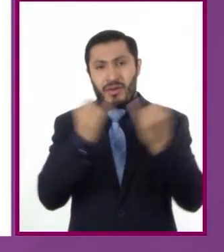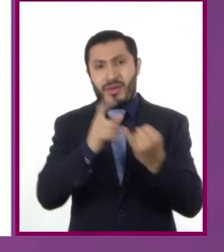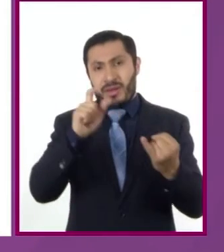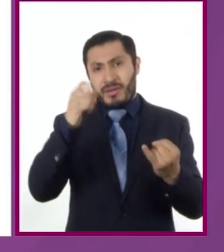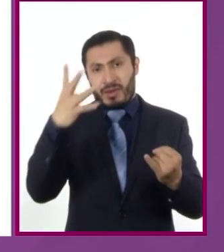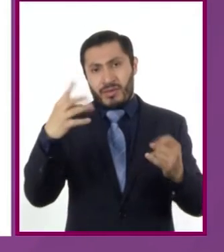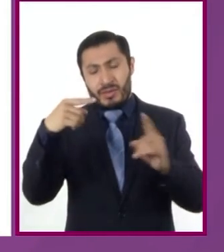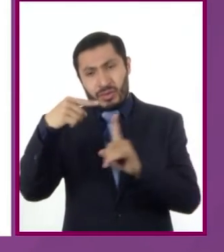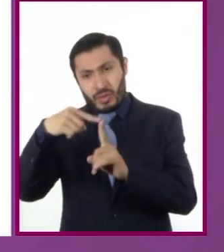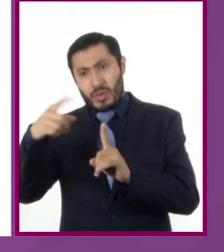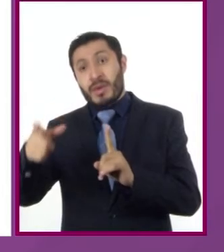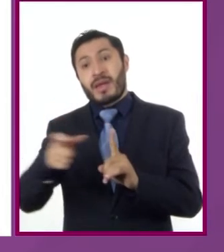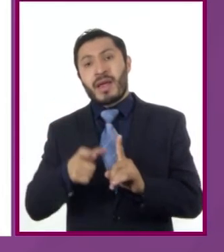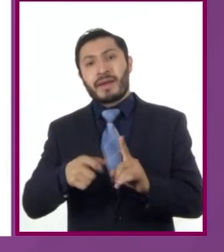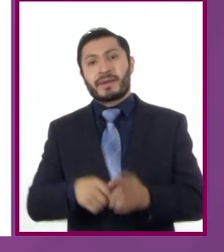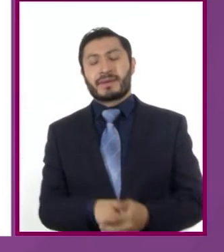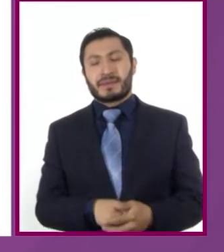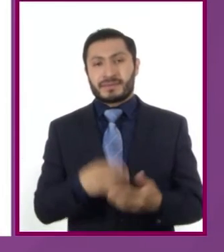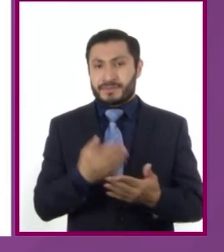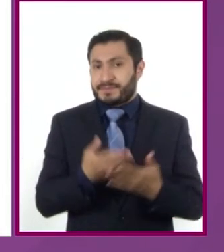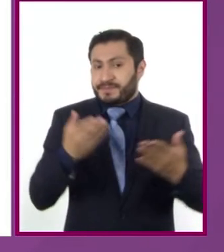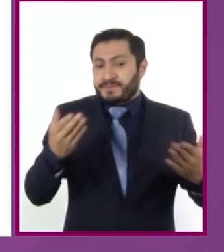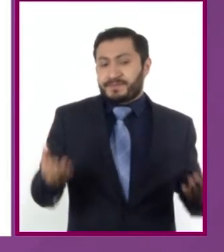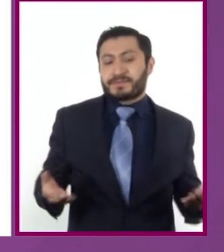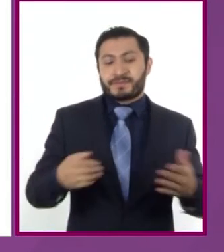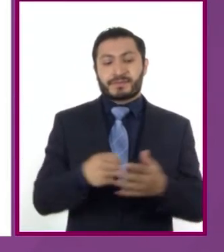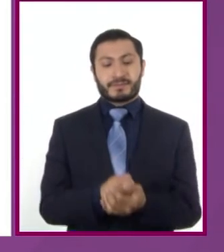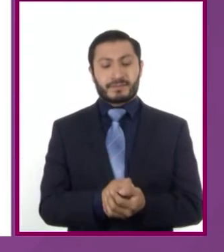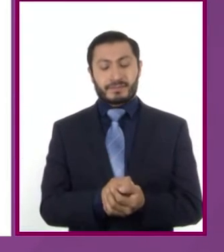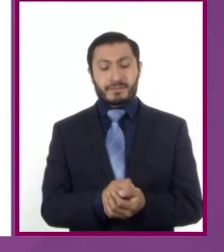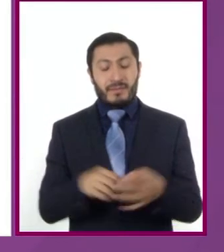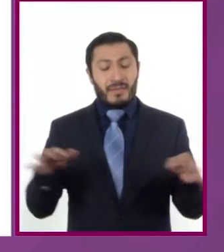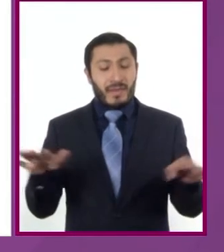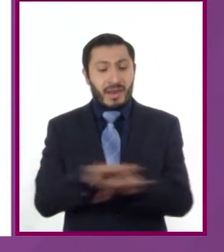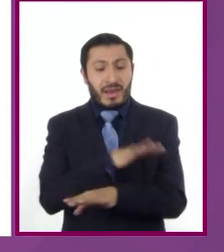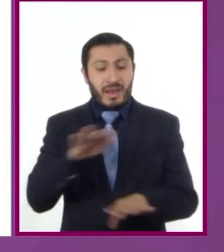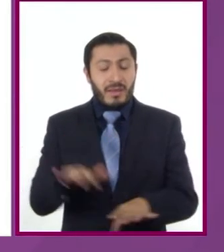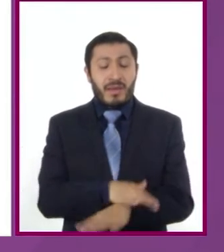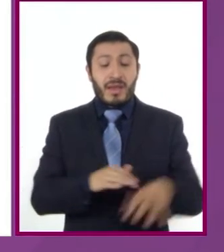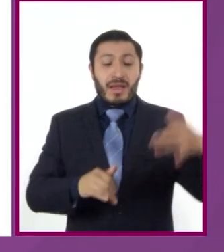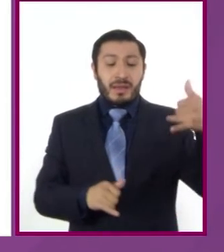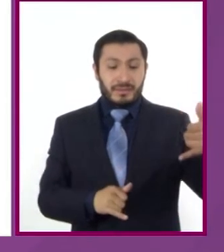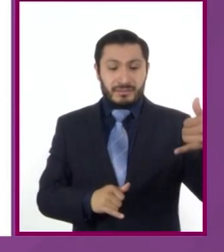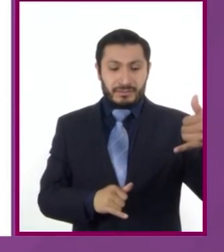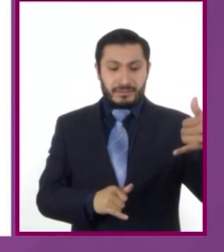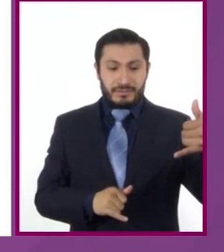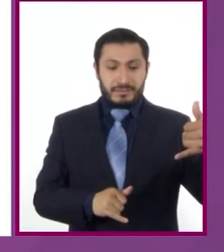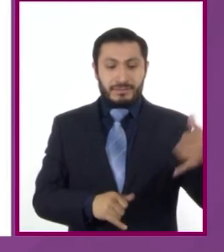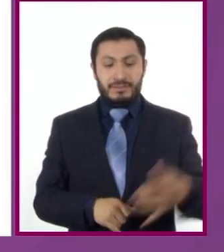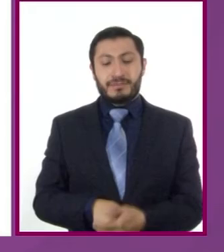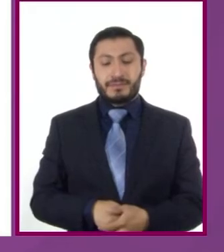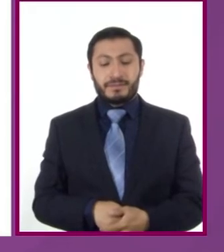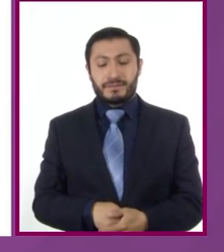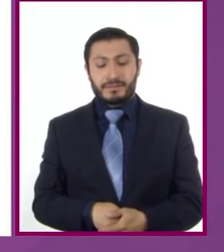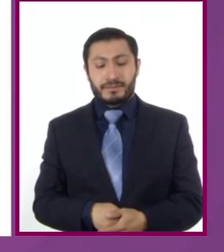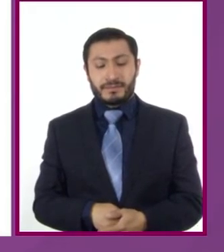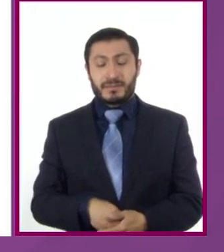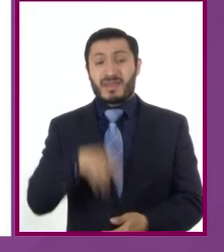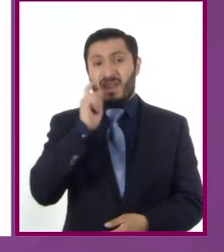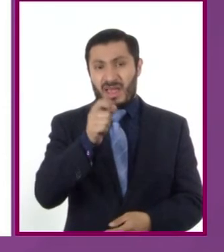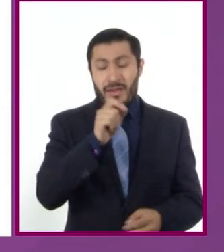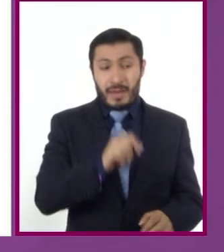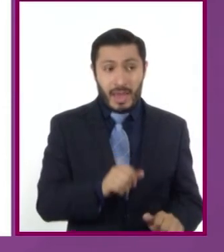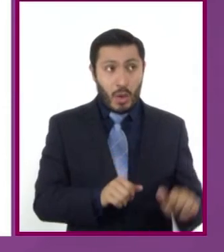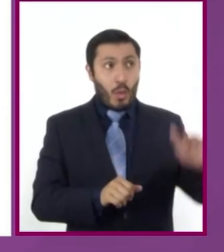a 24 entre x. Ahora, debemos sustituir el valor de y, que representa la altura del